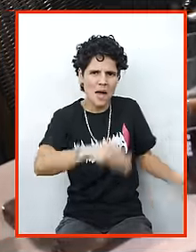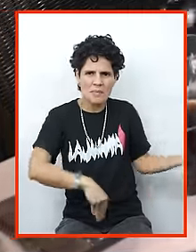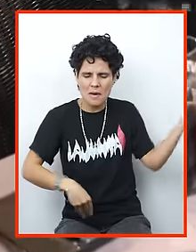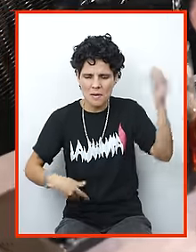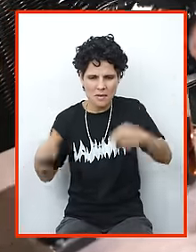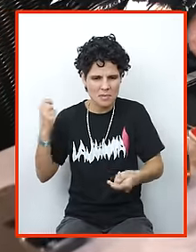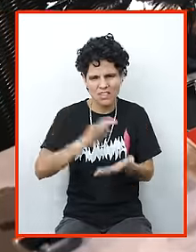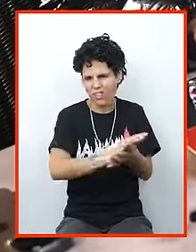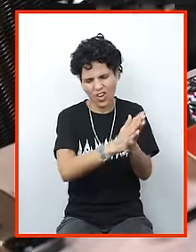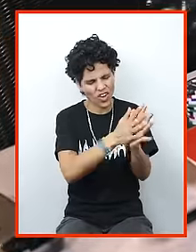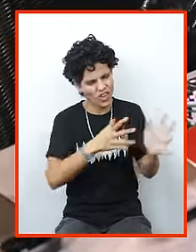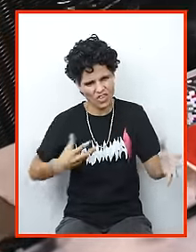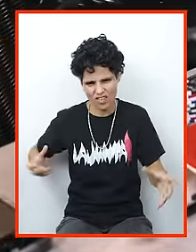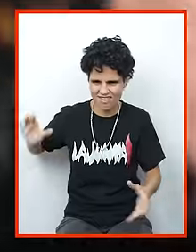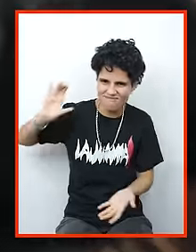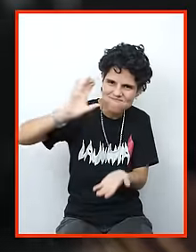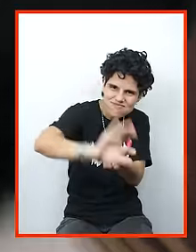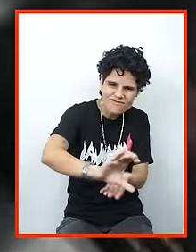Todo.